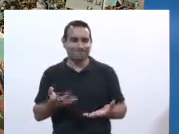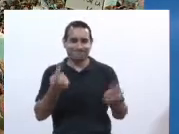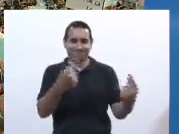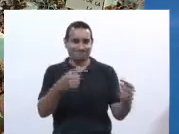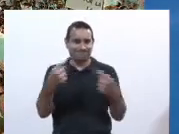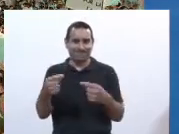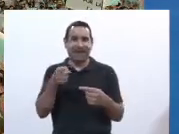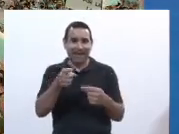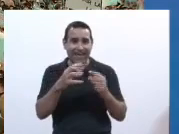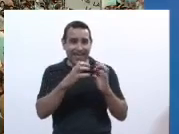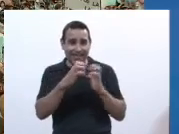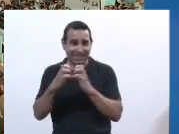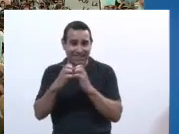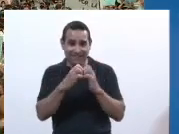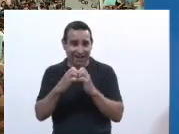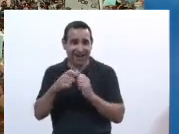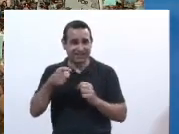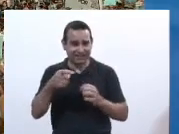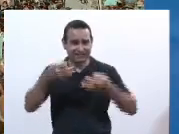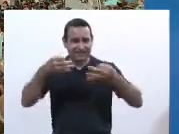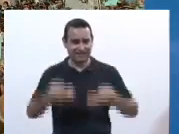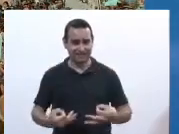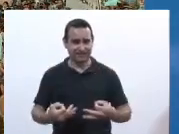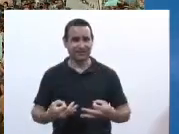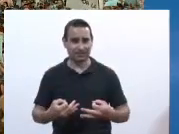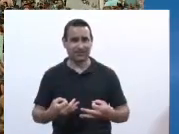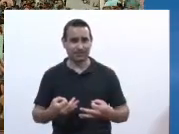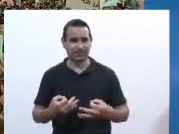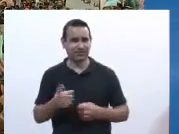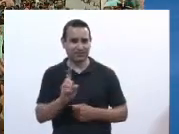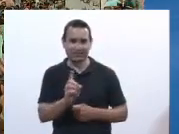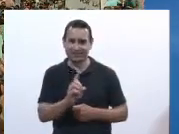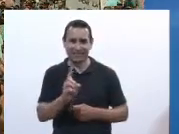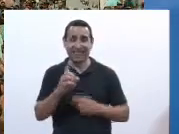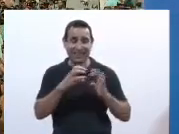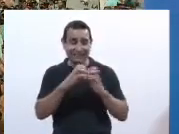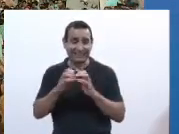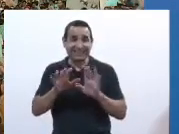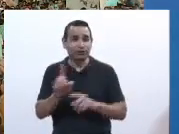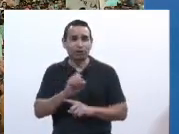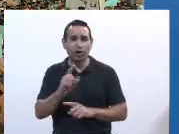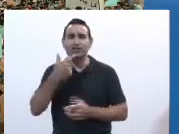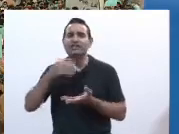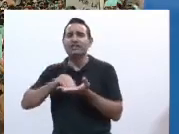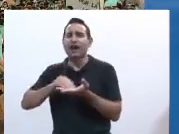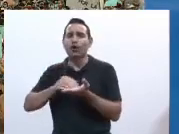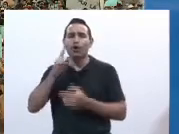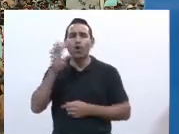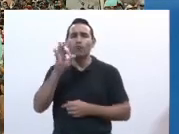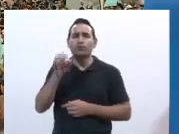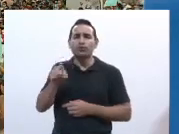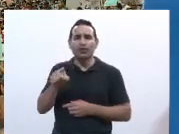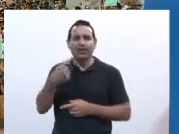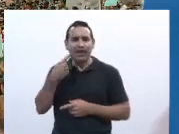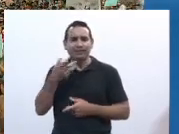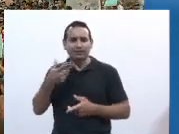eso el debate que tenemos que dar con altura en esta Cámara. No es el debate en la voz de los senadores que tenemos que seguir